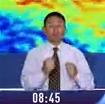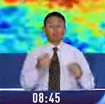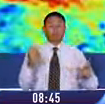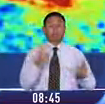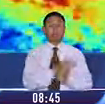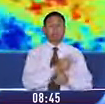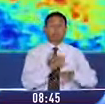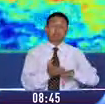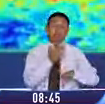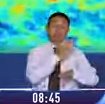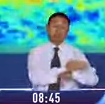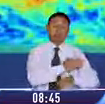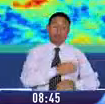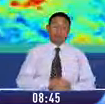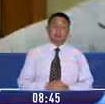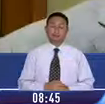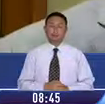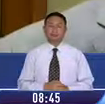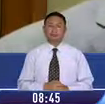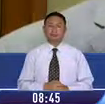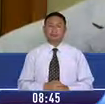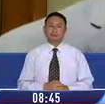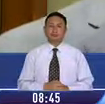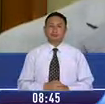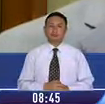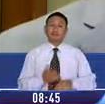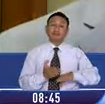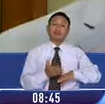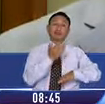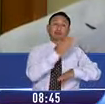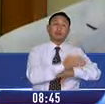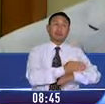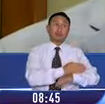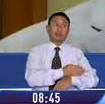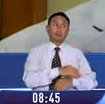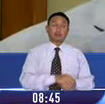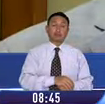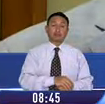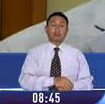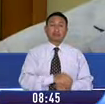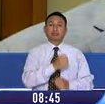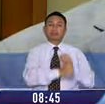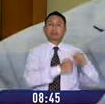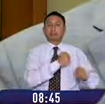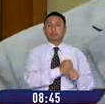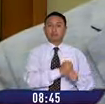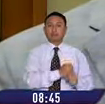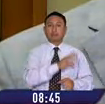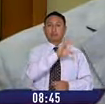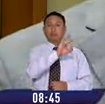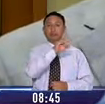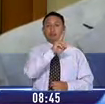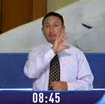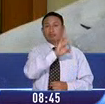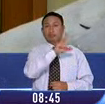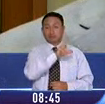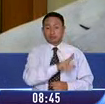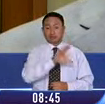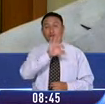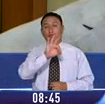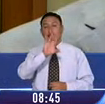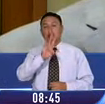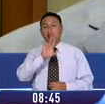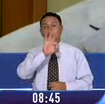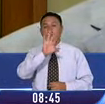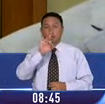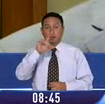que los vividos en años pasados. Ya tuvimos estos efectos en el 82, 83, 97, 98 y en